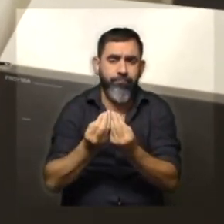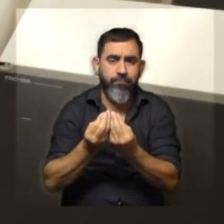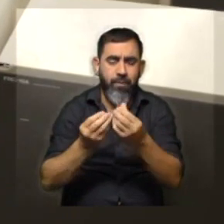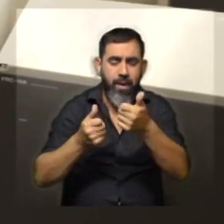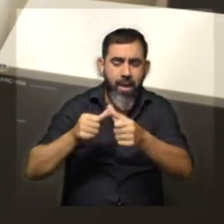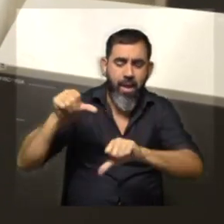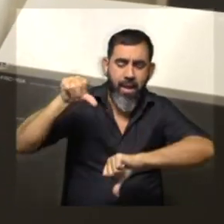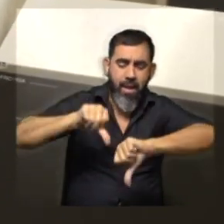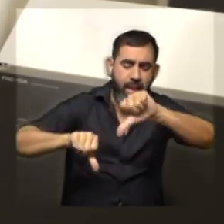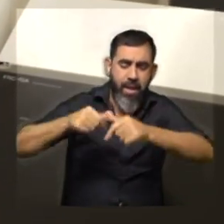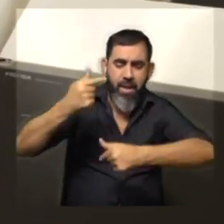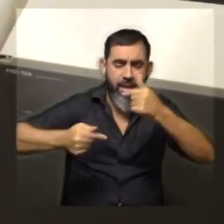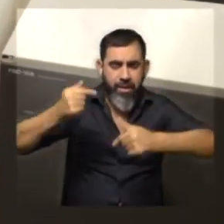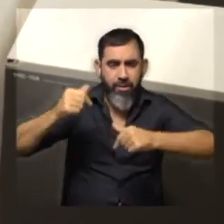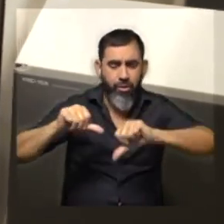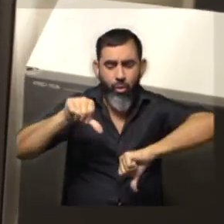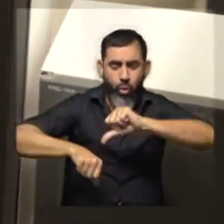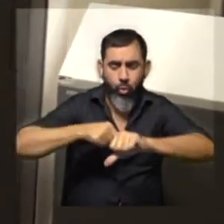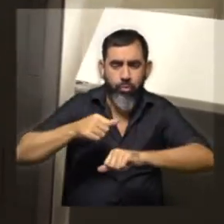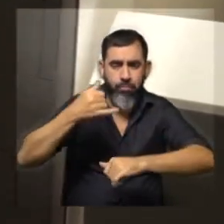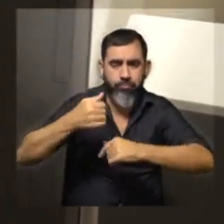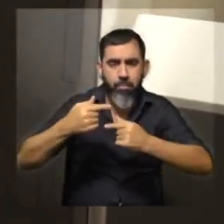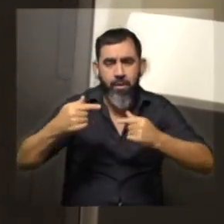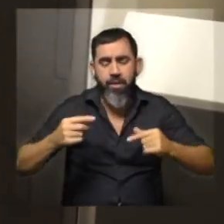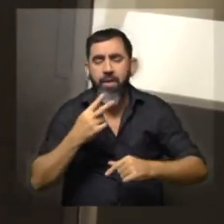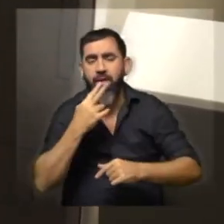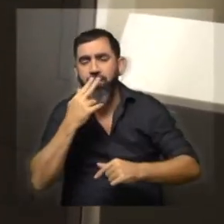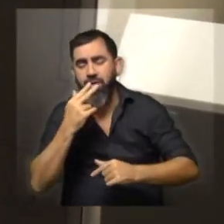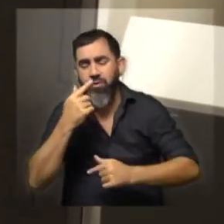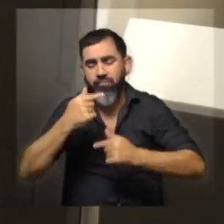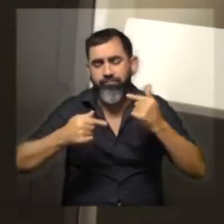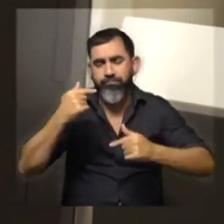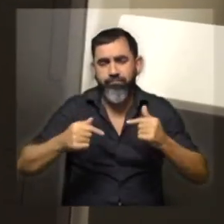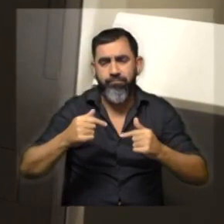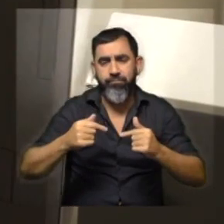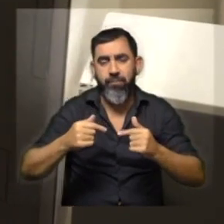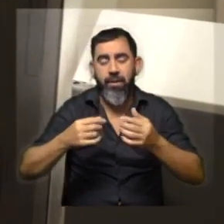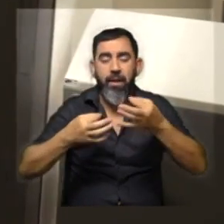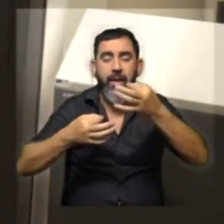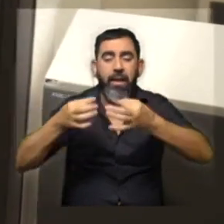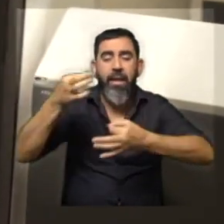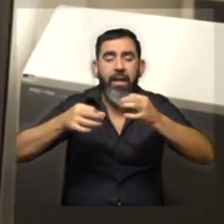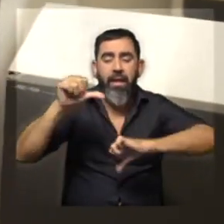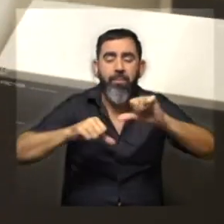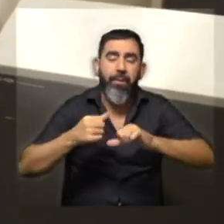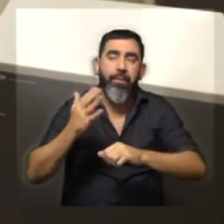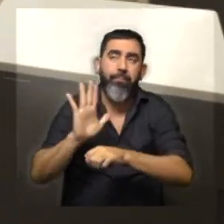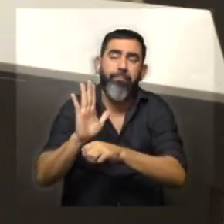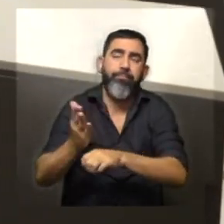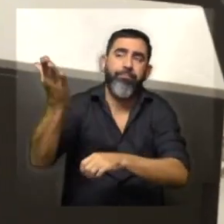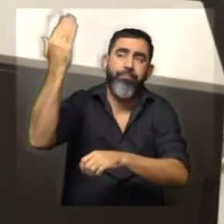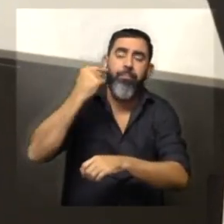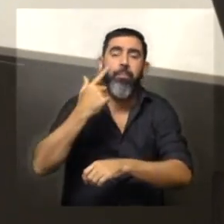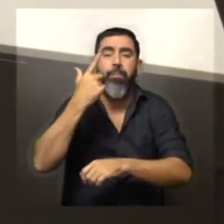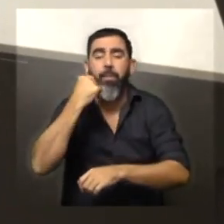solventes, de equipos de material de vidrio. Era la química de nuestros padres, de nuestros